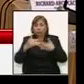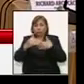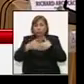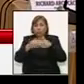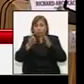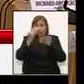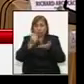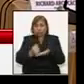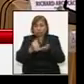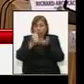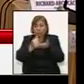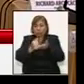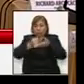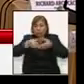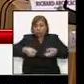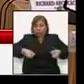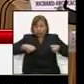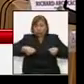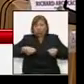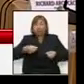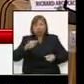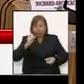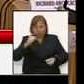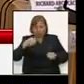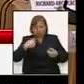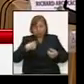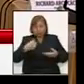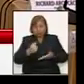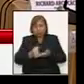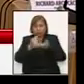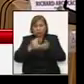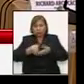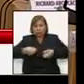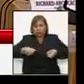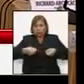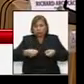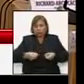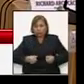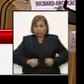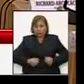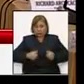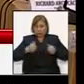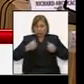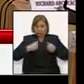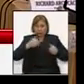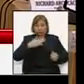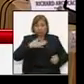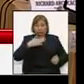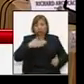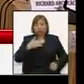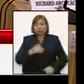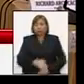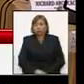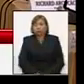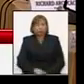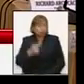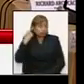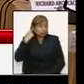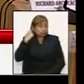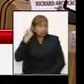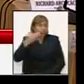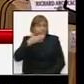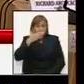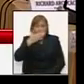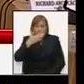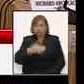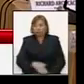¿Usted ayuda a cargarlo para ponerlo? Efectivamente, ayuda a cargar. ¿Estaba con vida el señor? Estaba con vida. Se le escuchaba respirar. Se